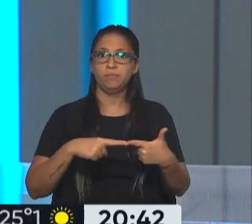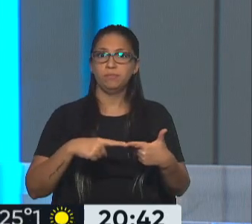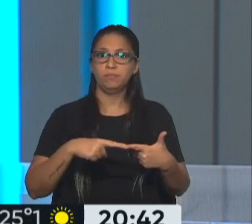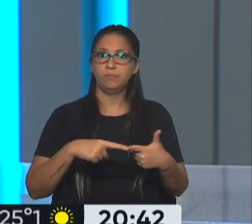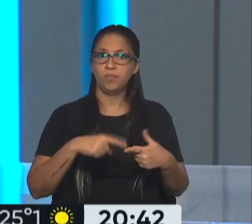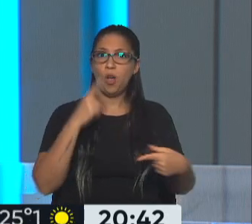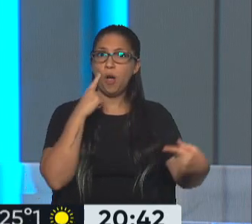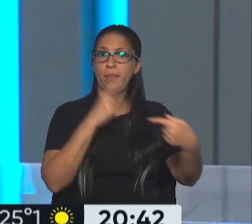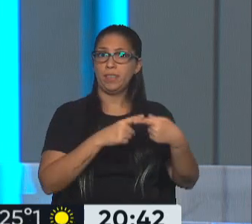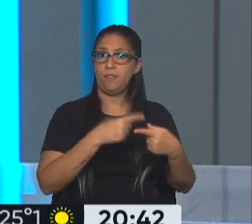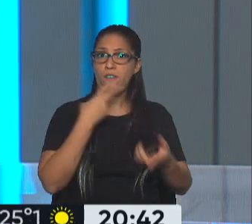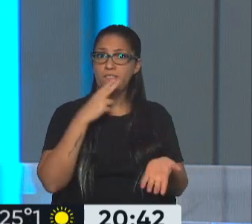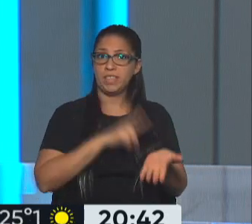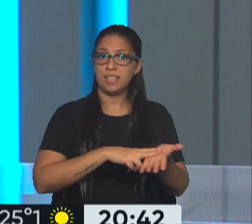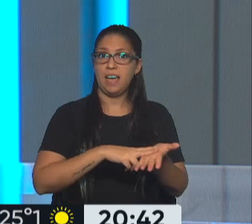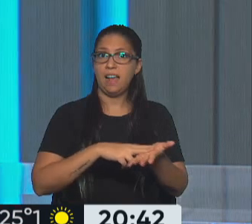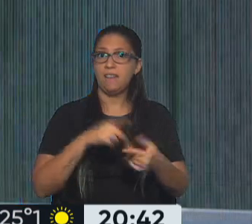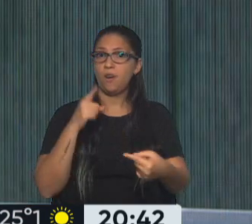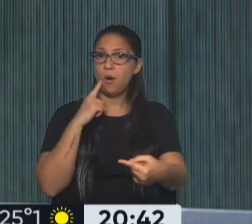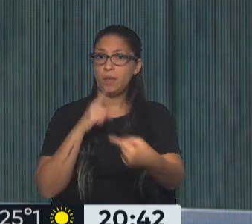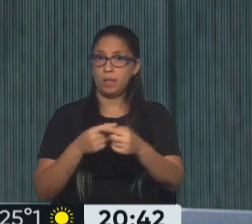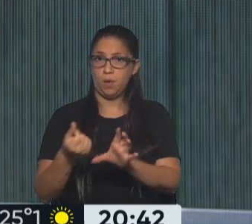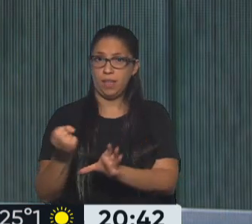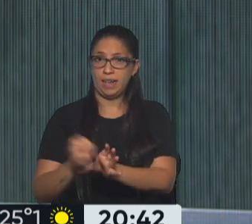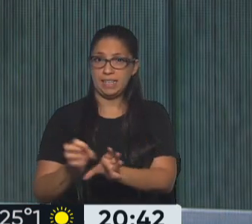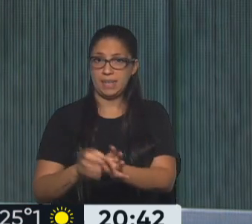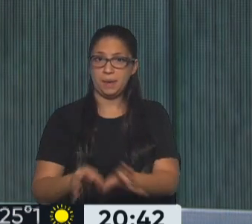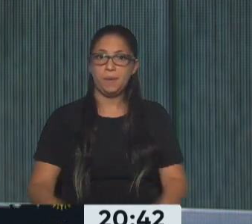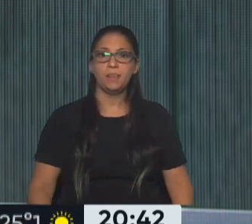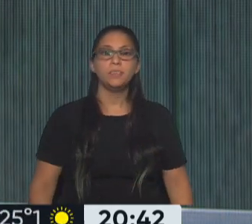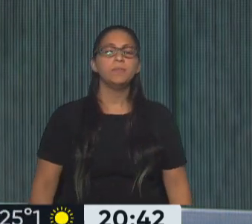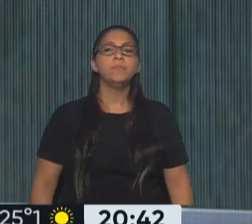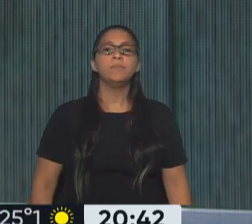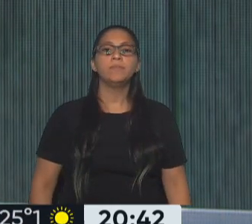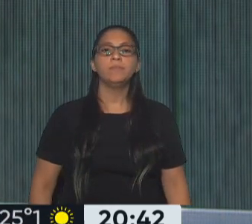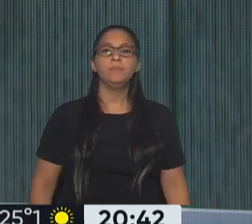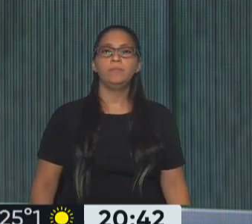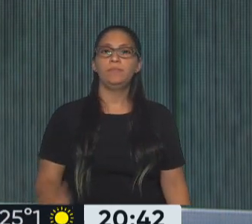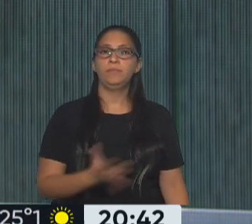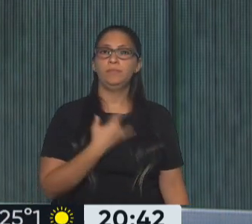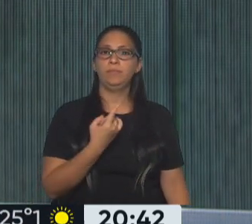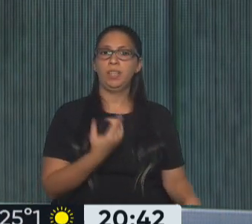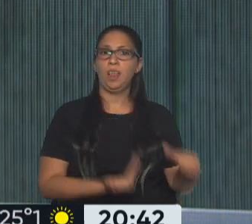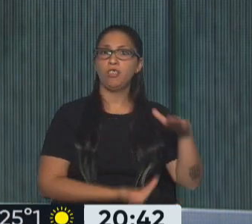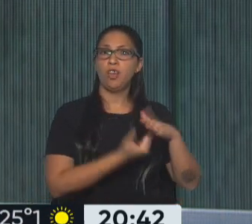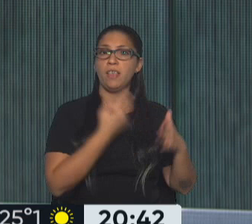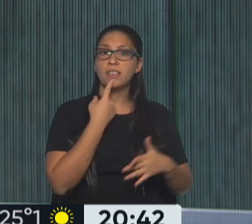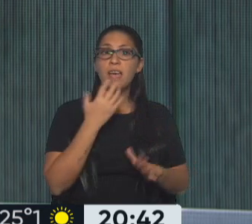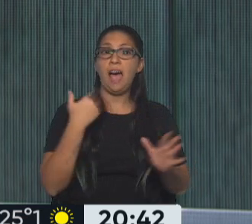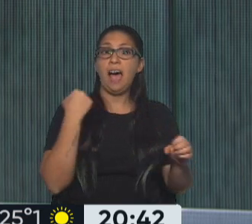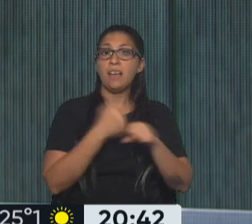metas fiscales y con las metas de reserva. Y dado lo que dice Georgieva, bueno, por ahora vamos